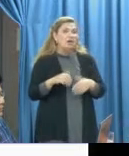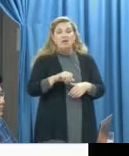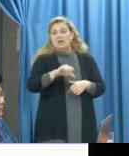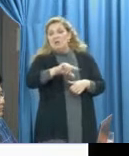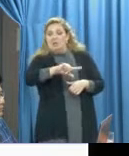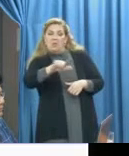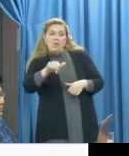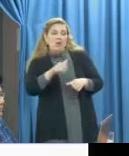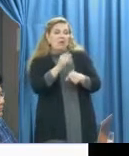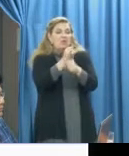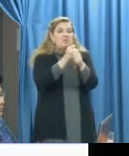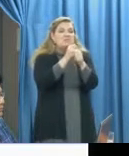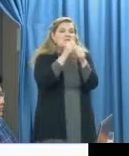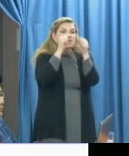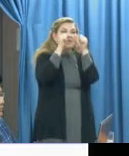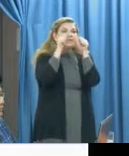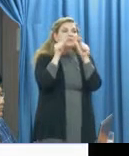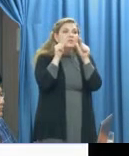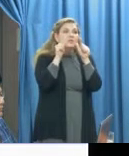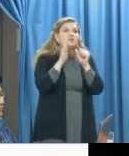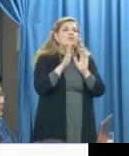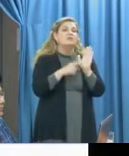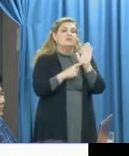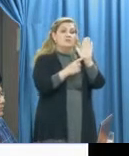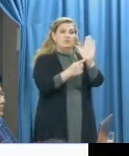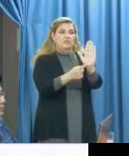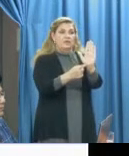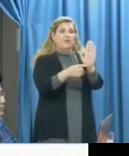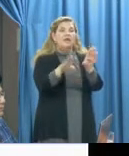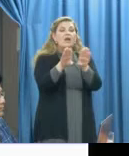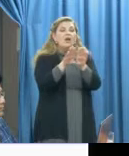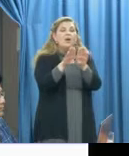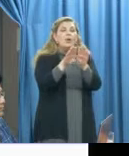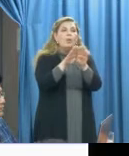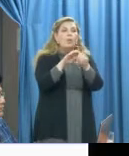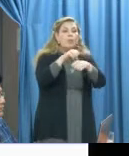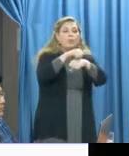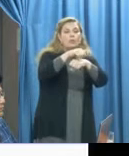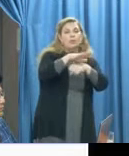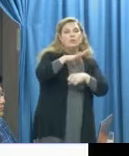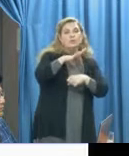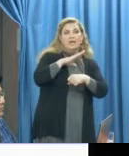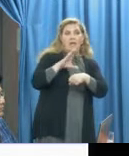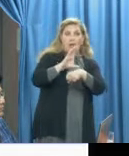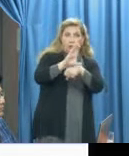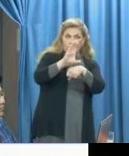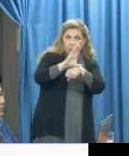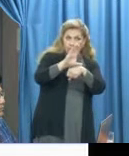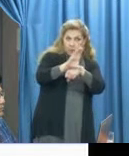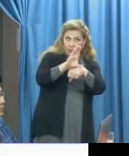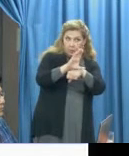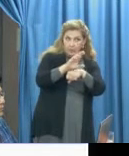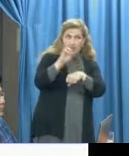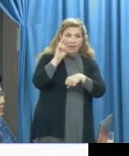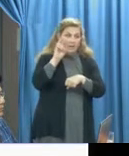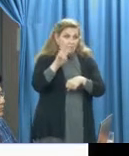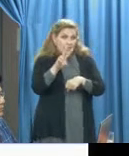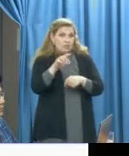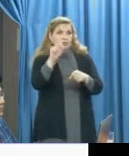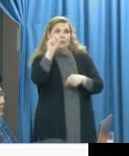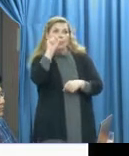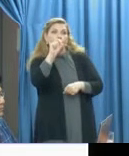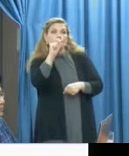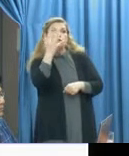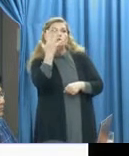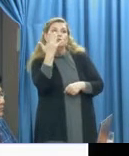ceguera, y entonces sacan sus números de incidencias y prevalencia. Colombia sacó su incidencia de